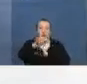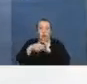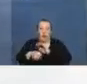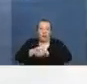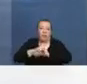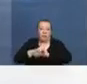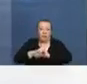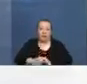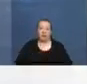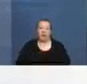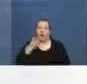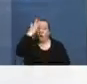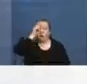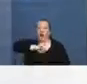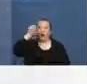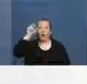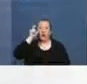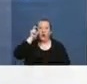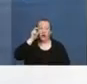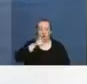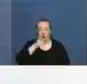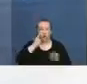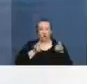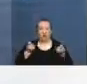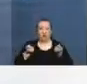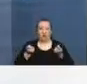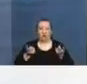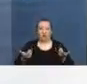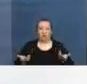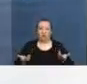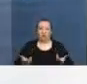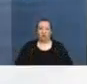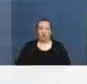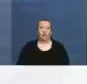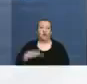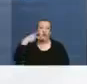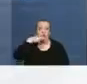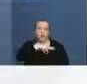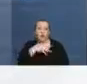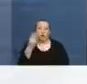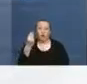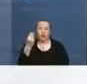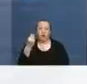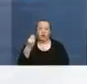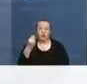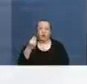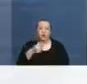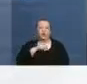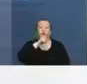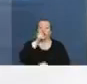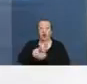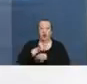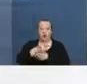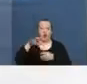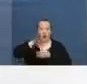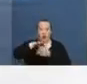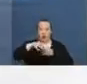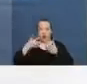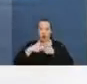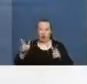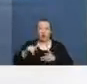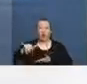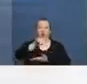alas manipular nos engañaron sin verdad no hay elecciones libres sin elecciones libres de